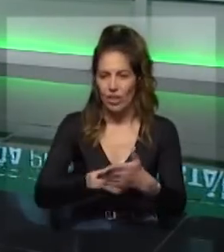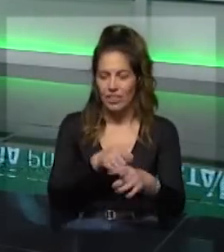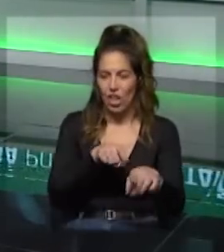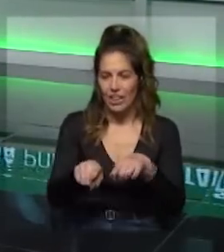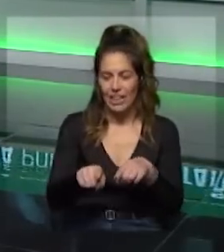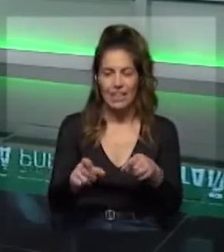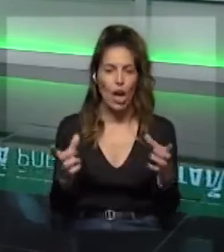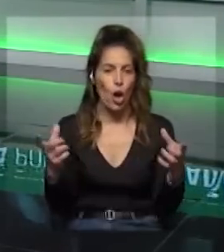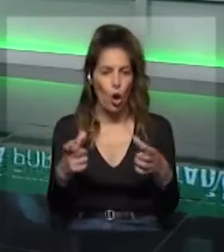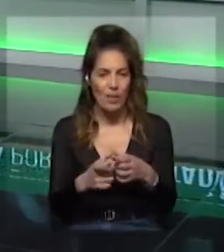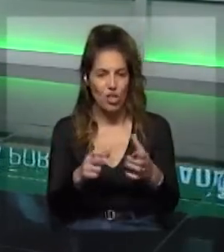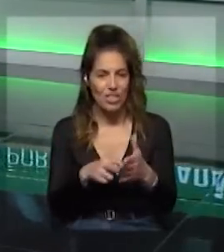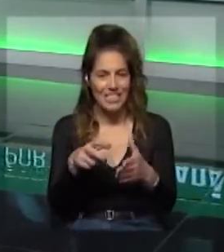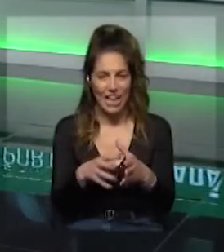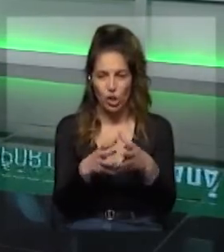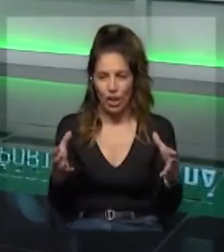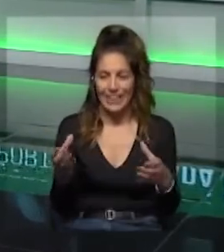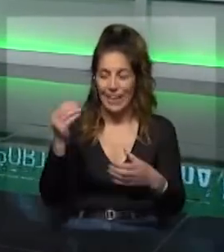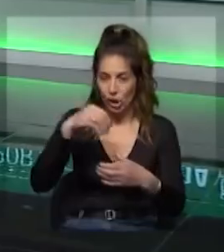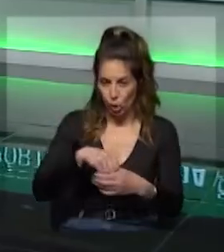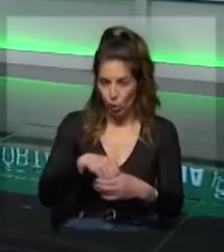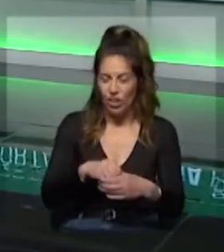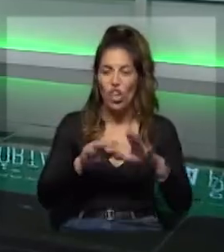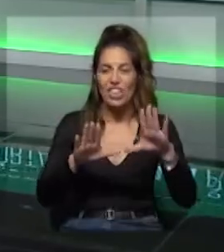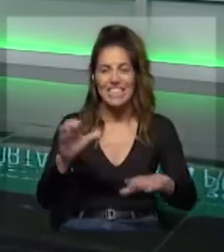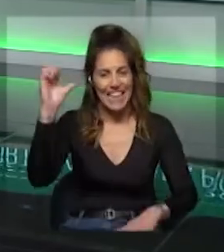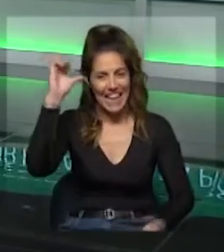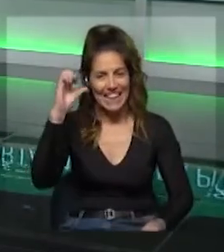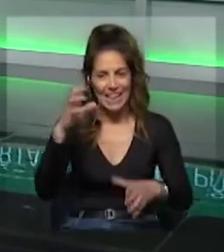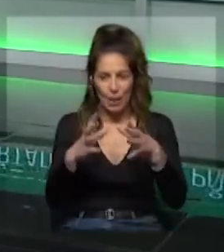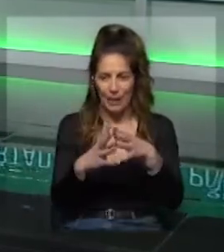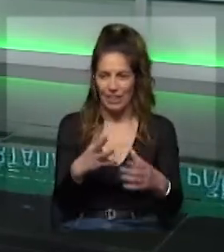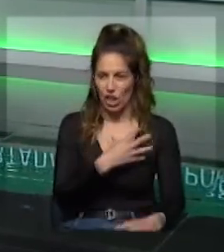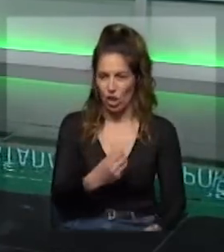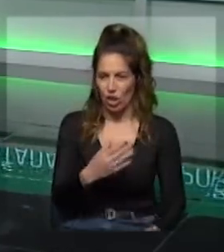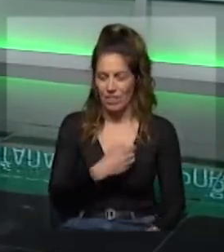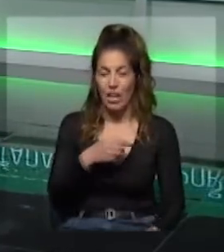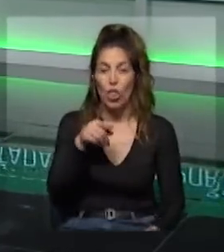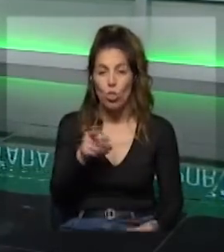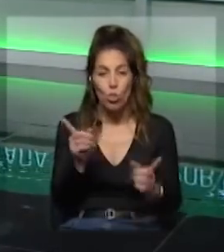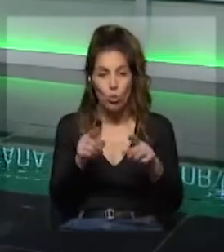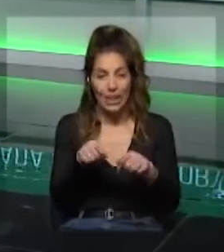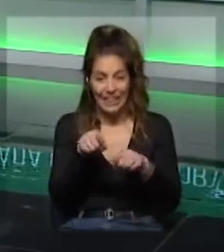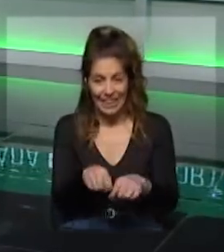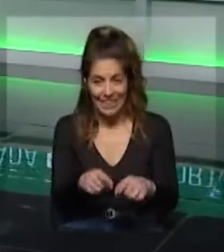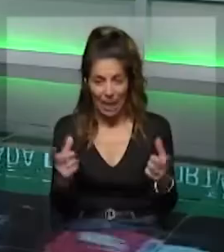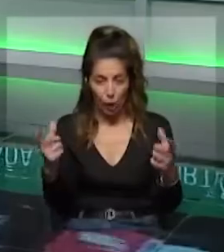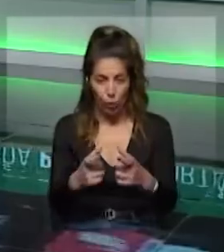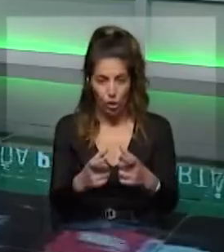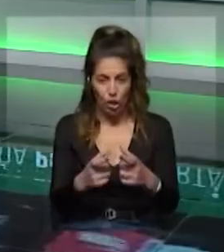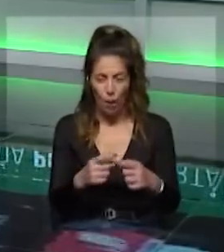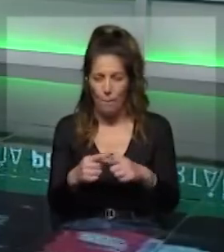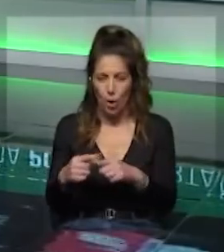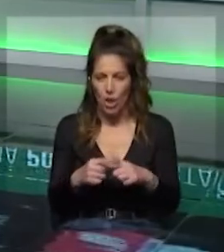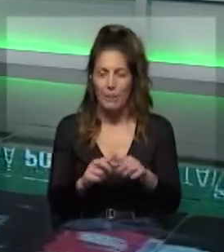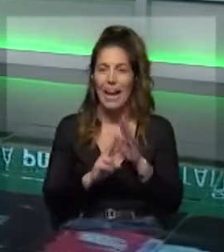comisión técnica mixta de de salto grande incluidos los 10 sediles del partido nacional y bueno y durante esa sesión hubo polémica porque los representantes